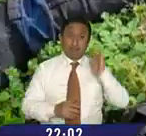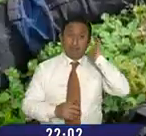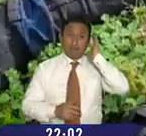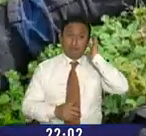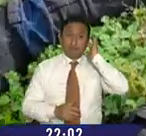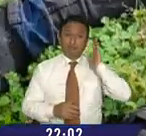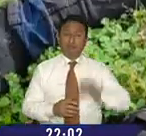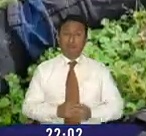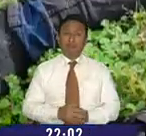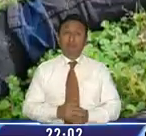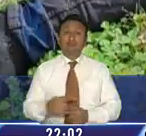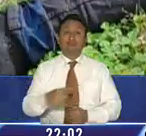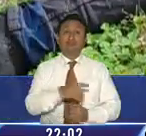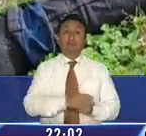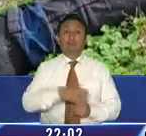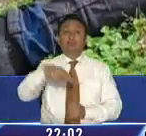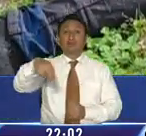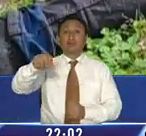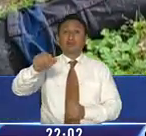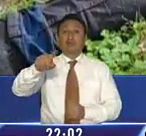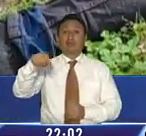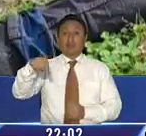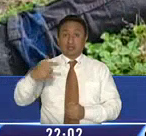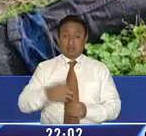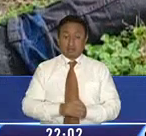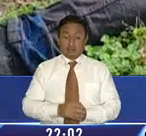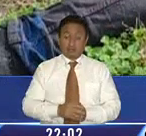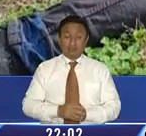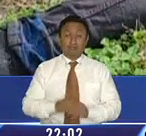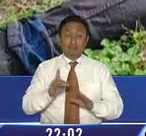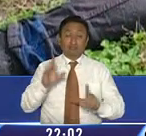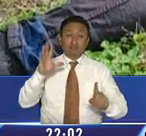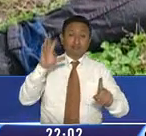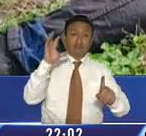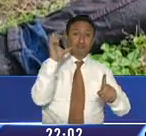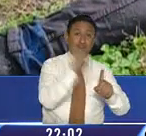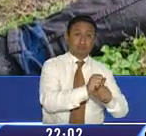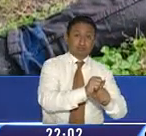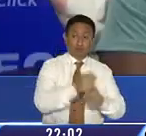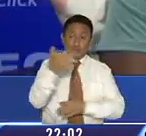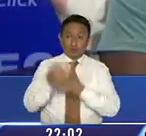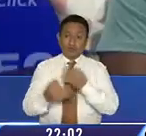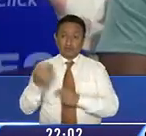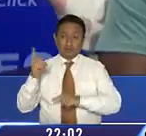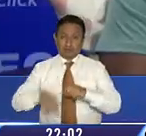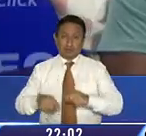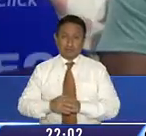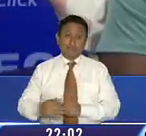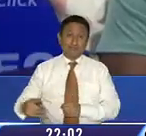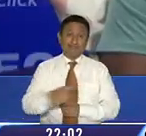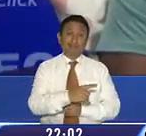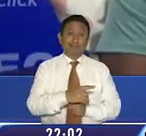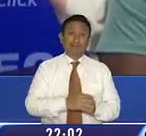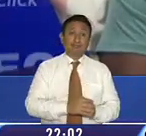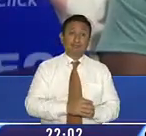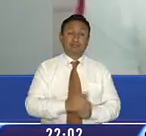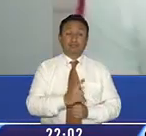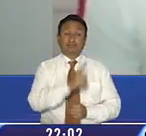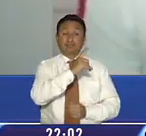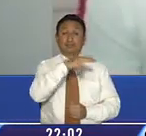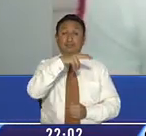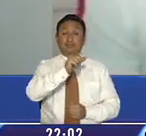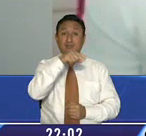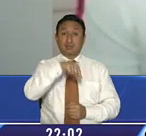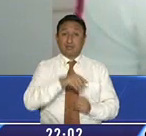Al inalcanzable Don Nasa, sus verdugos lo encontraron antes que la justicia le ponga las manos encima. El todopoderoso Miguel Ángel Nazareno no